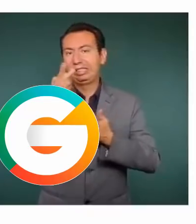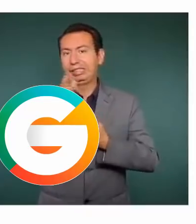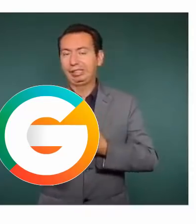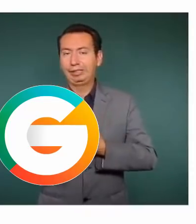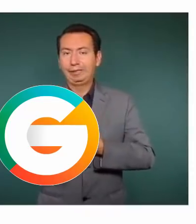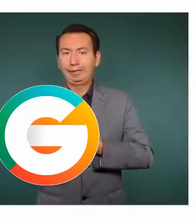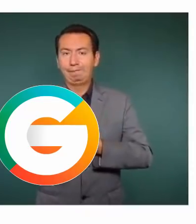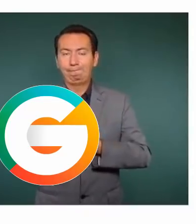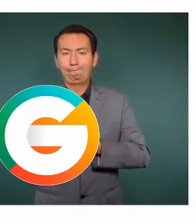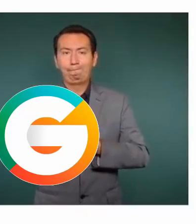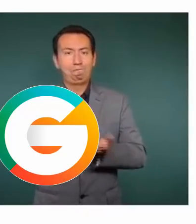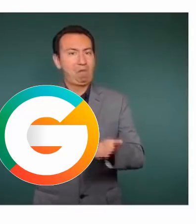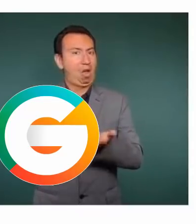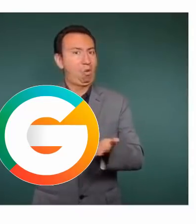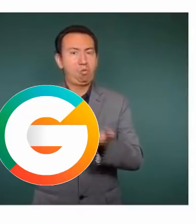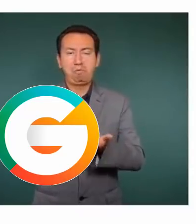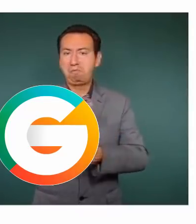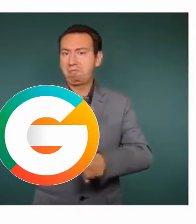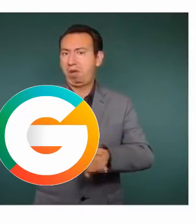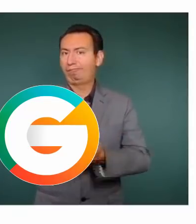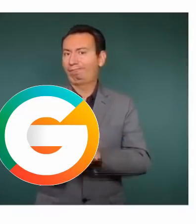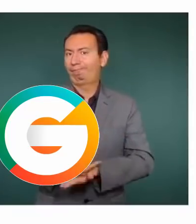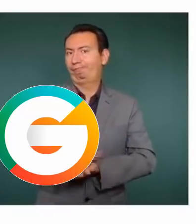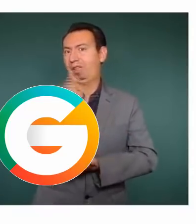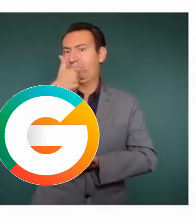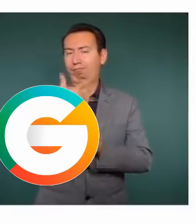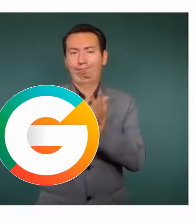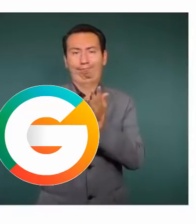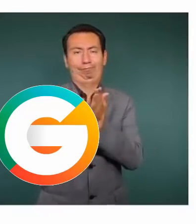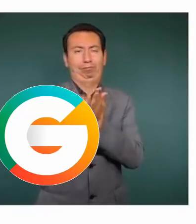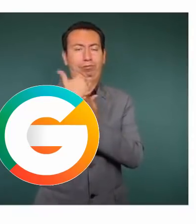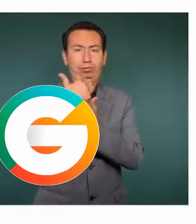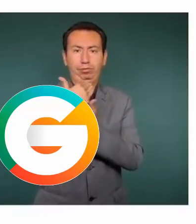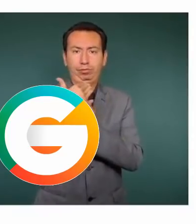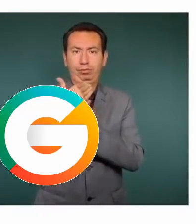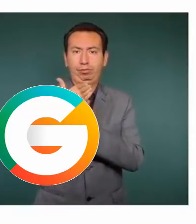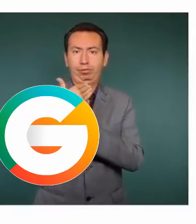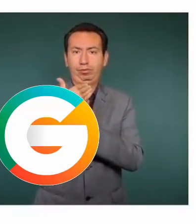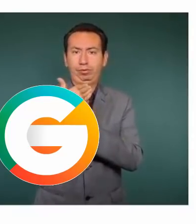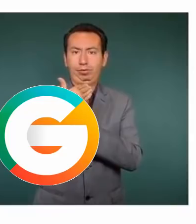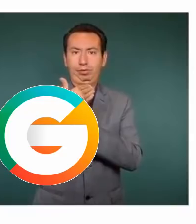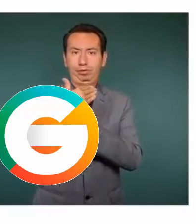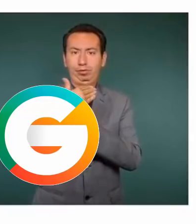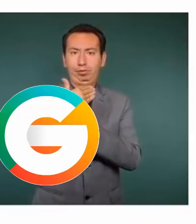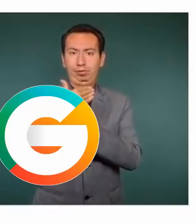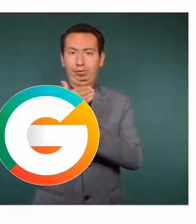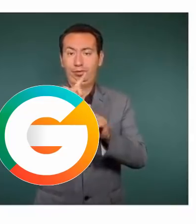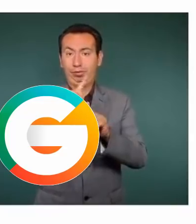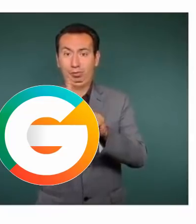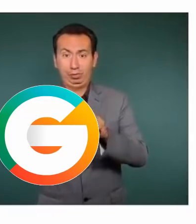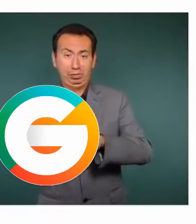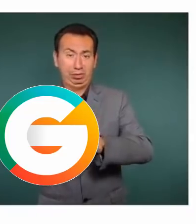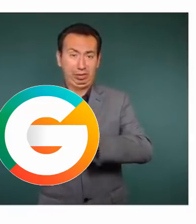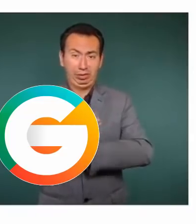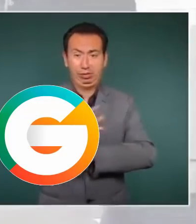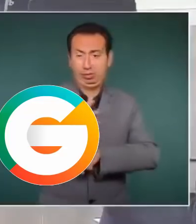se registra con un incremento, teniendo el cuarto lugar en el Estado. Vamos a ver